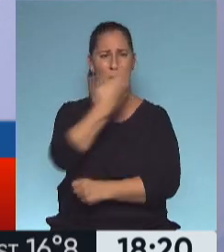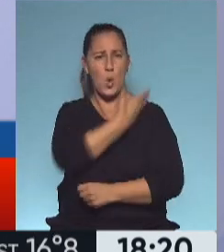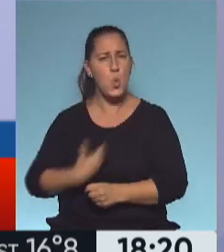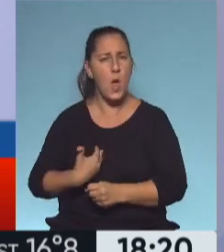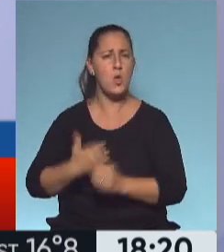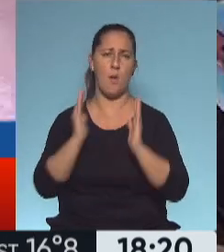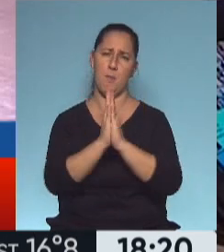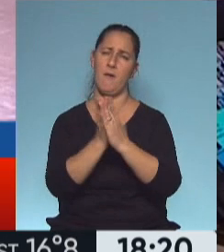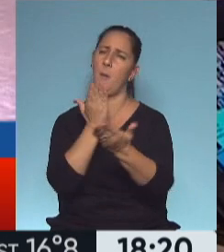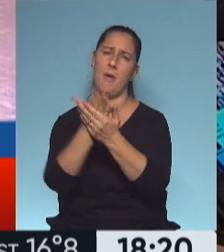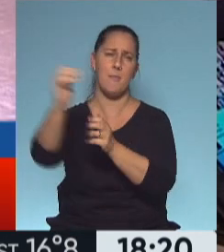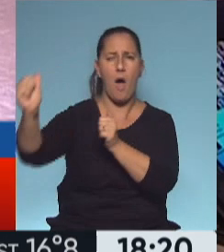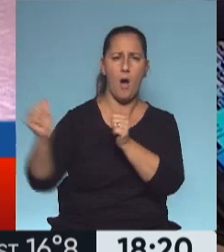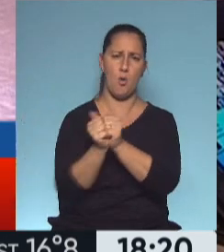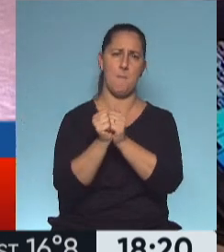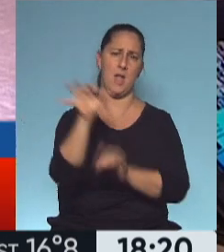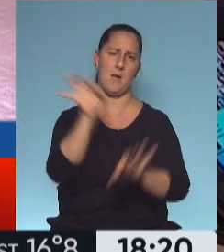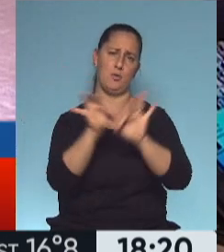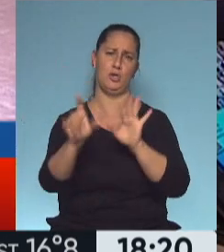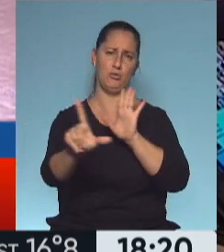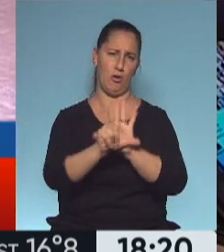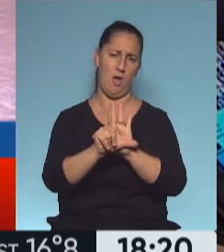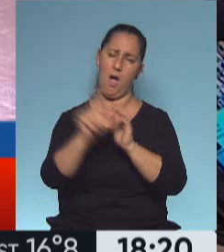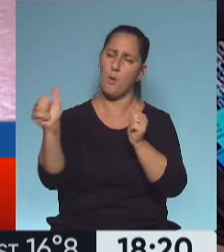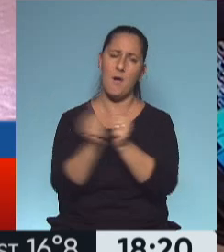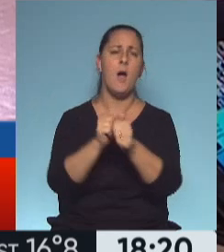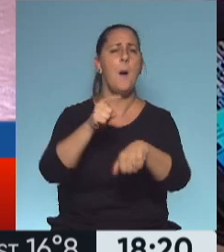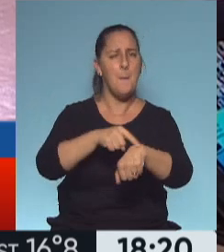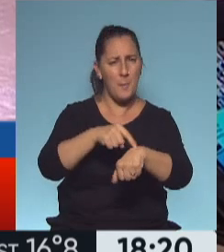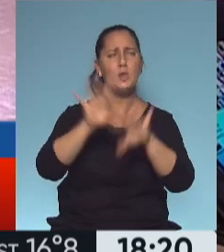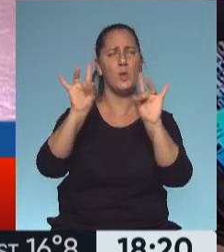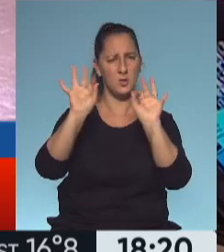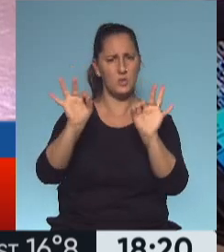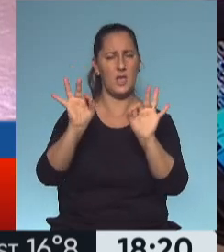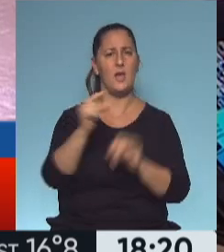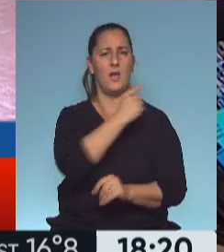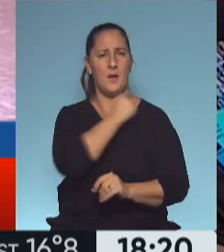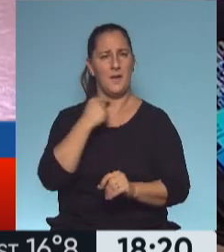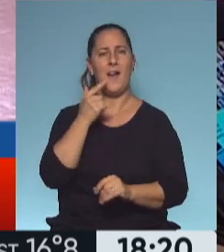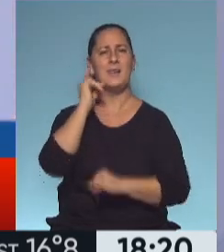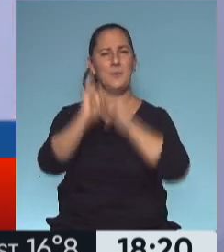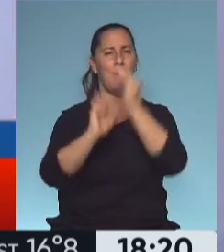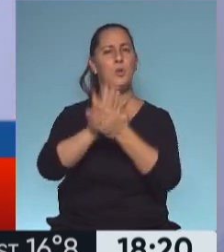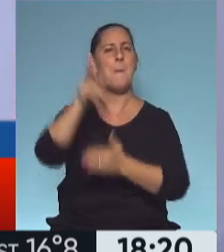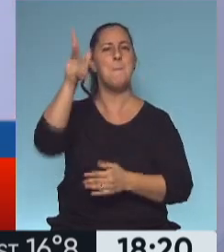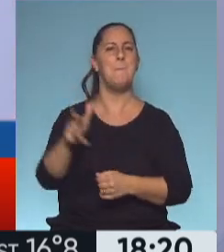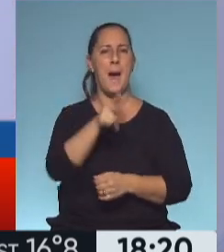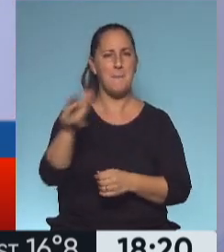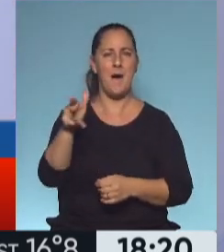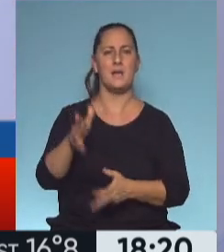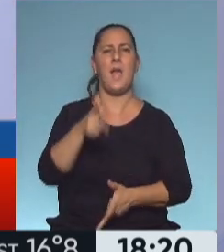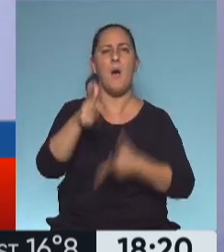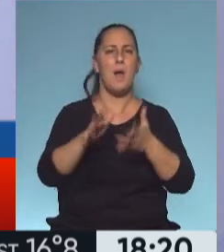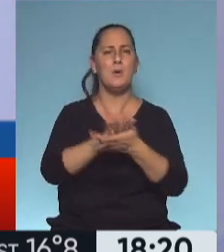acompañamiento en este proyecto de ley. Son momentos difíciles. El monseñor citaba al Papa Francisco hablando de la importancia